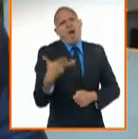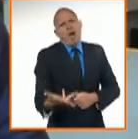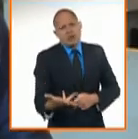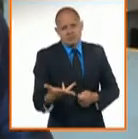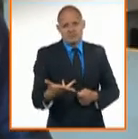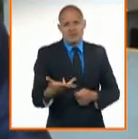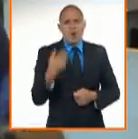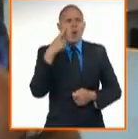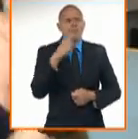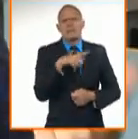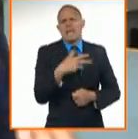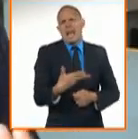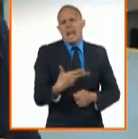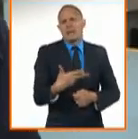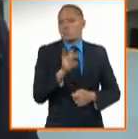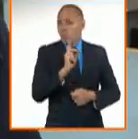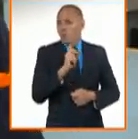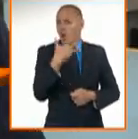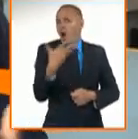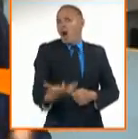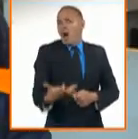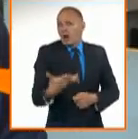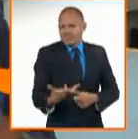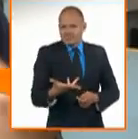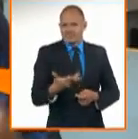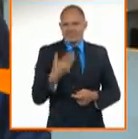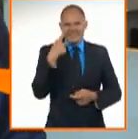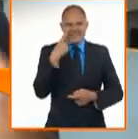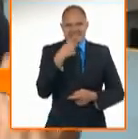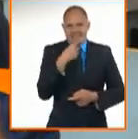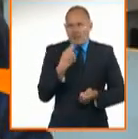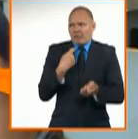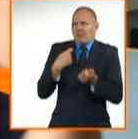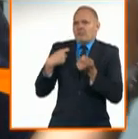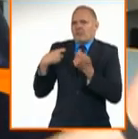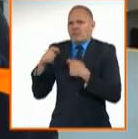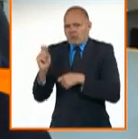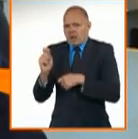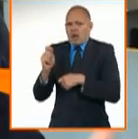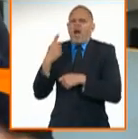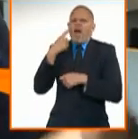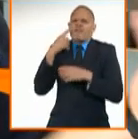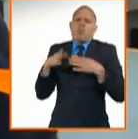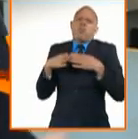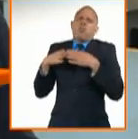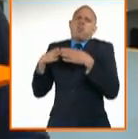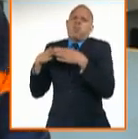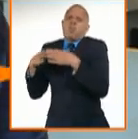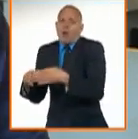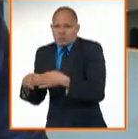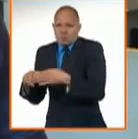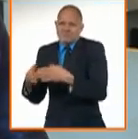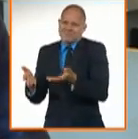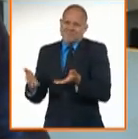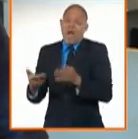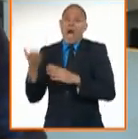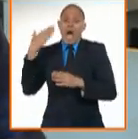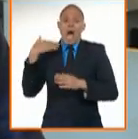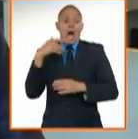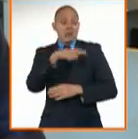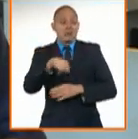la oportunidad de ya con los mecánicos más más dios que sí tuvieron experiencias en la urss y en segovia